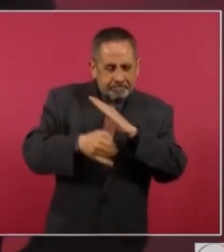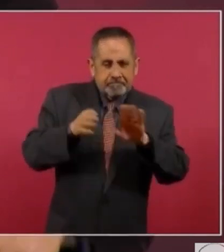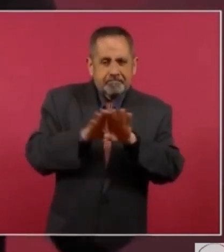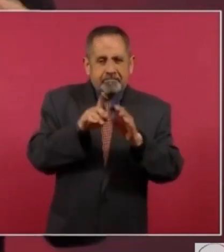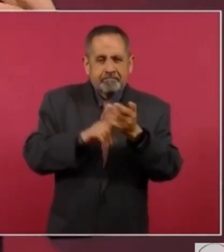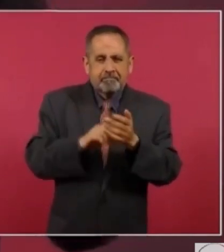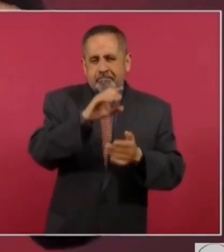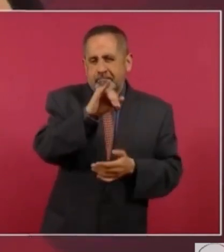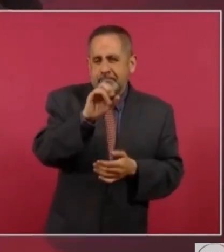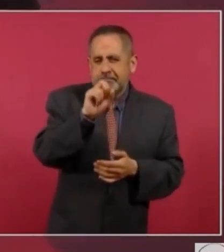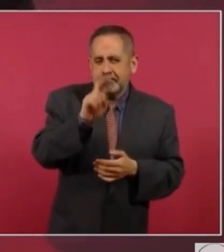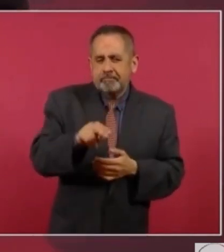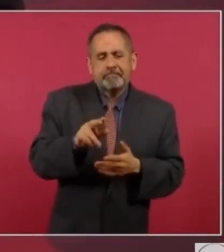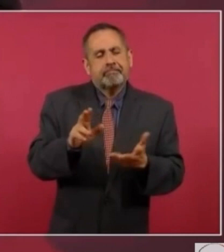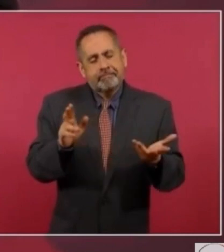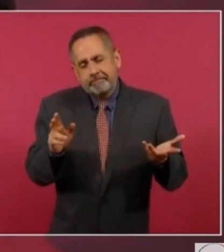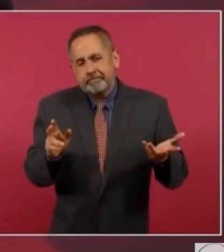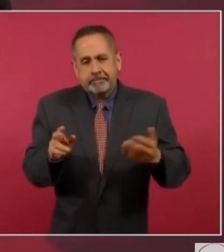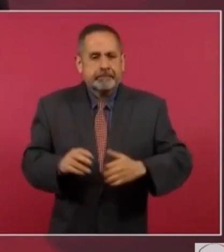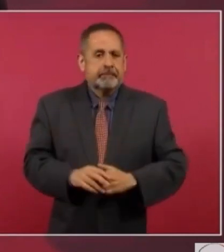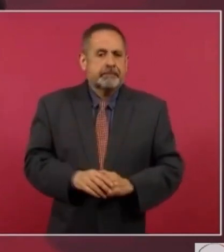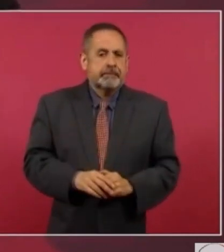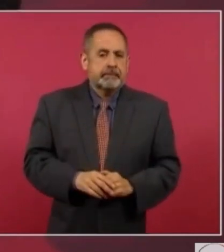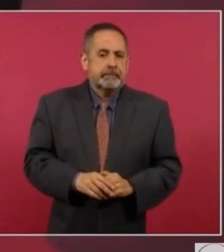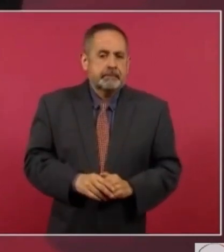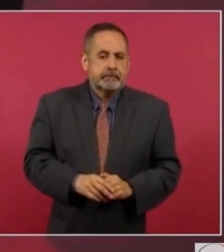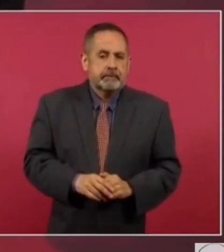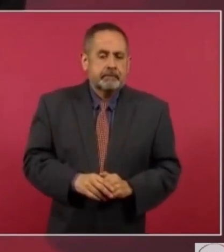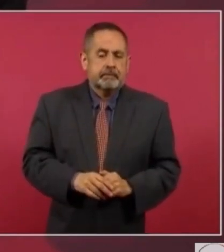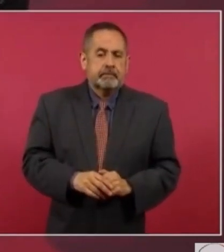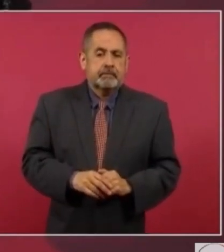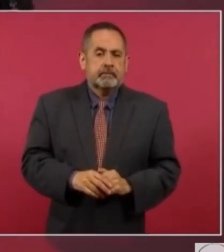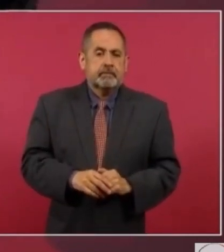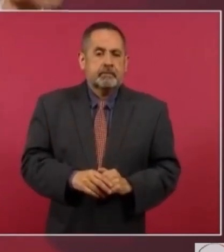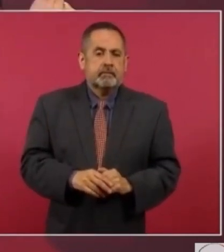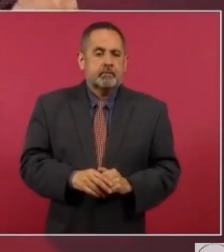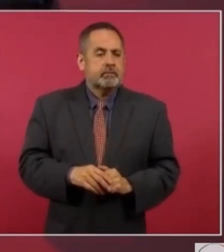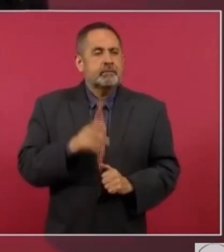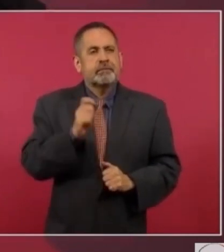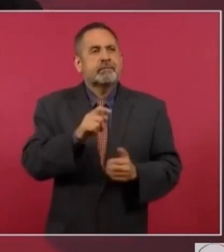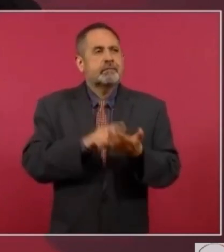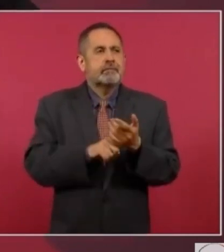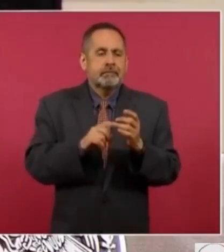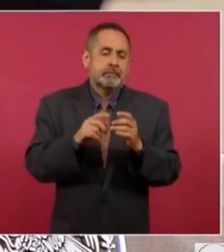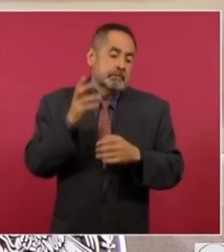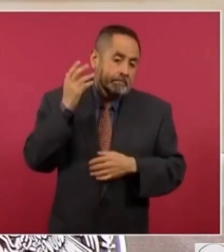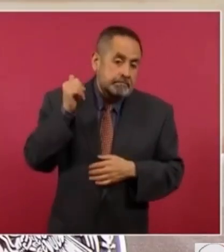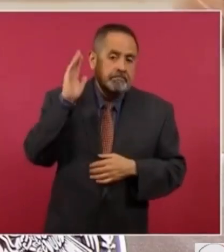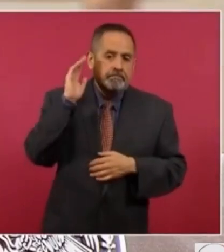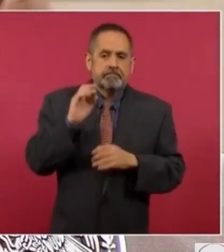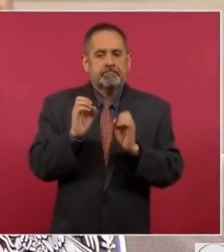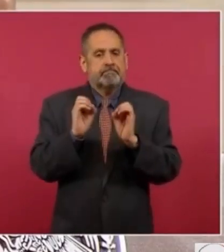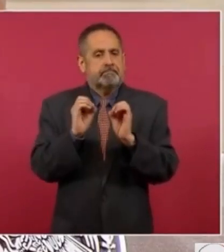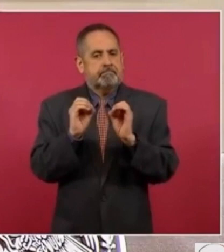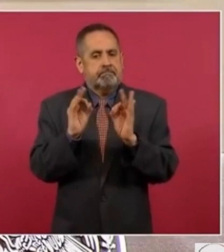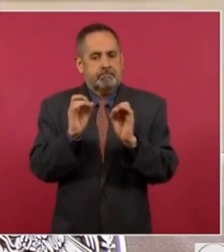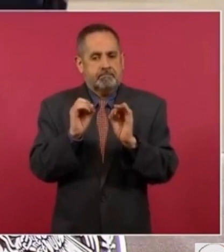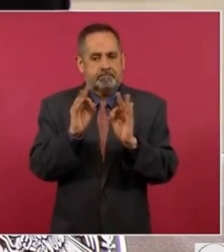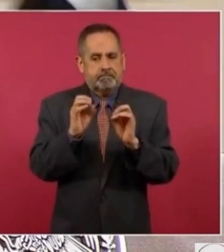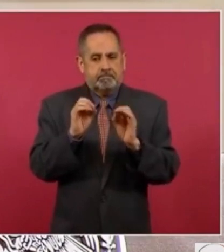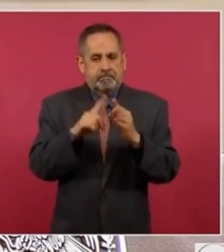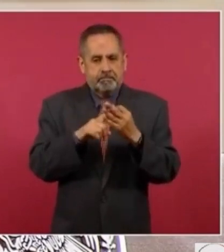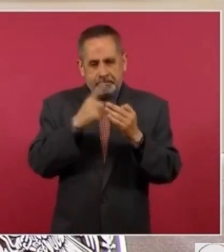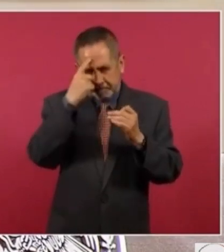hay que decir que es la oficina, o era la oficina